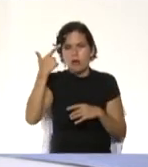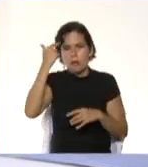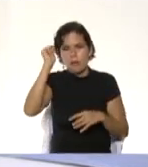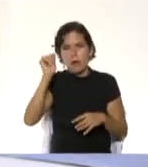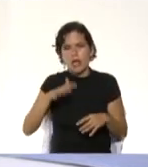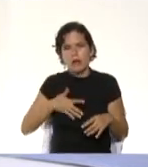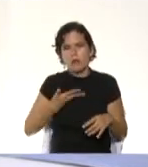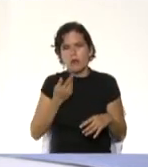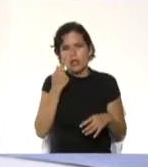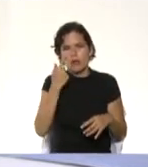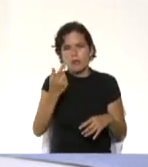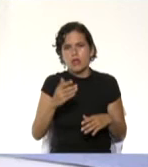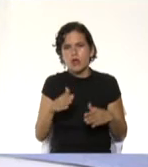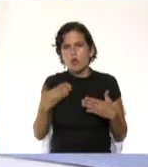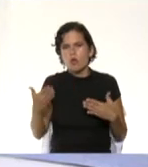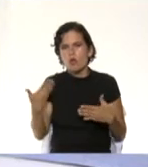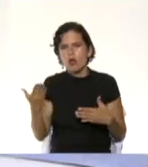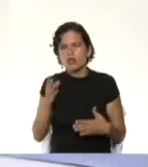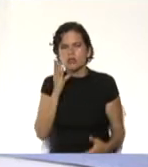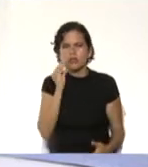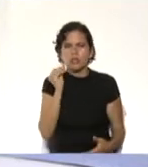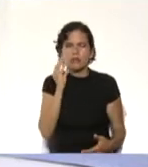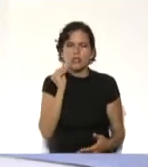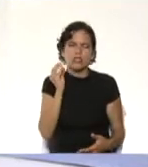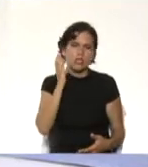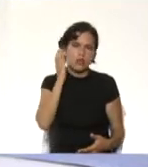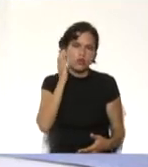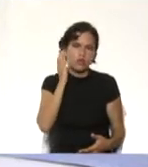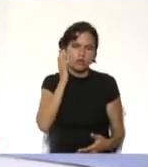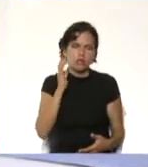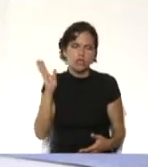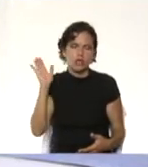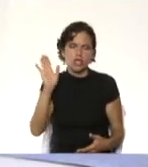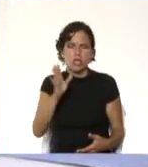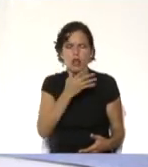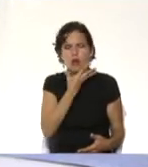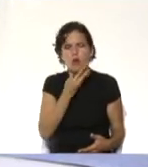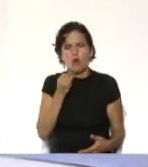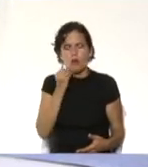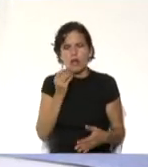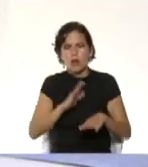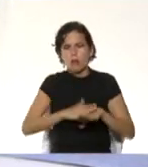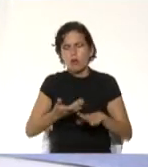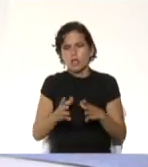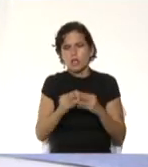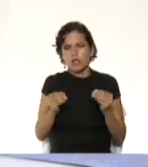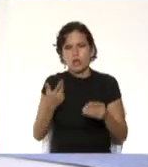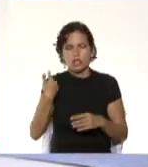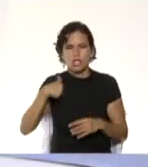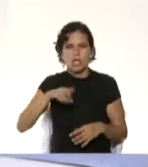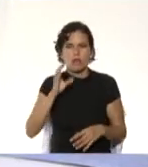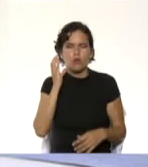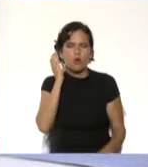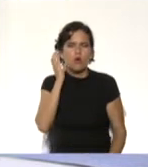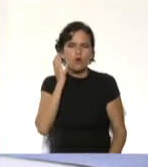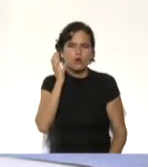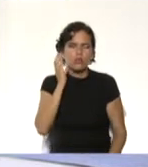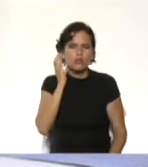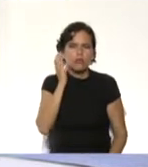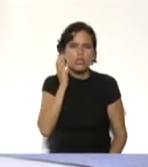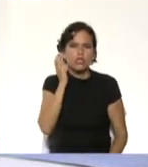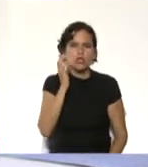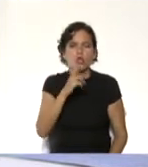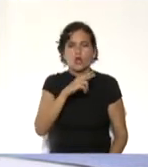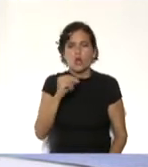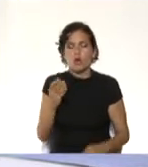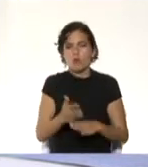son esas experiencias y conocimientos que traen los muchachos, ¿sí? Porque todos tenemos conocimiento, no es como antes que todos nos